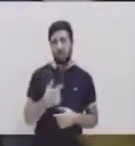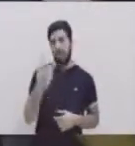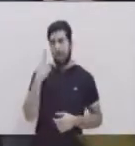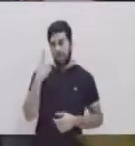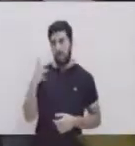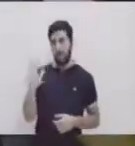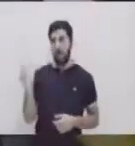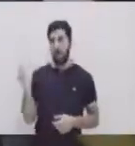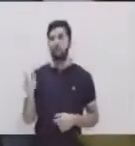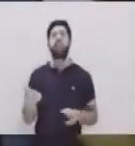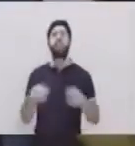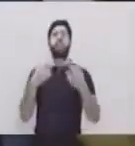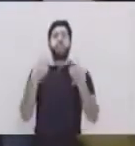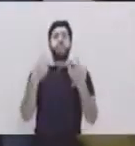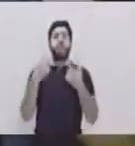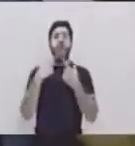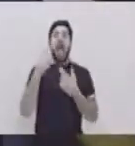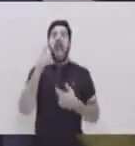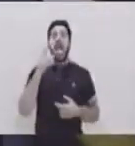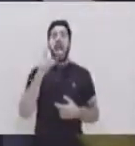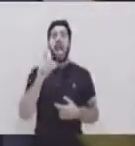ejemplo. Sería...